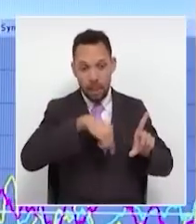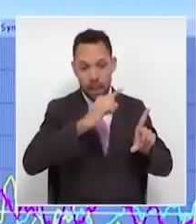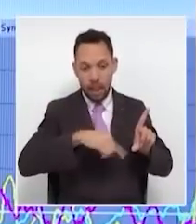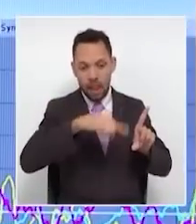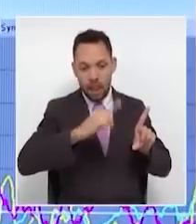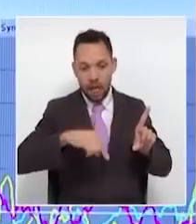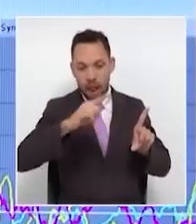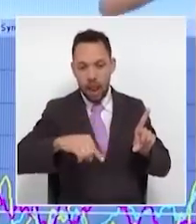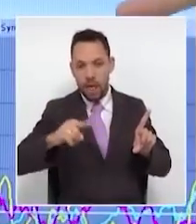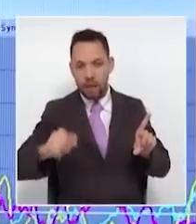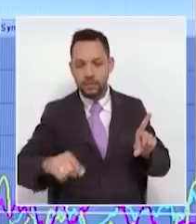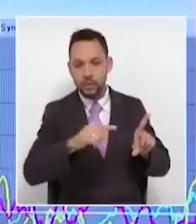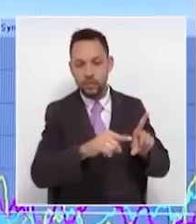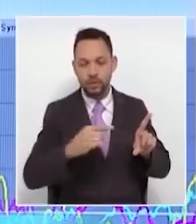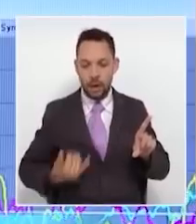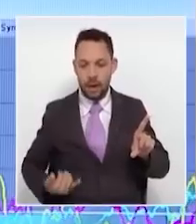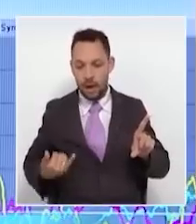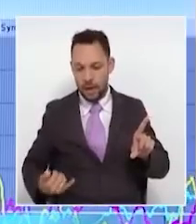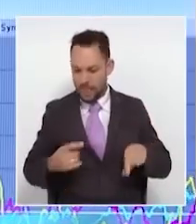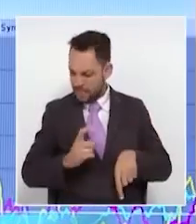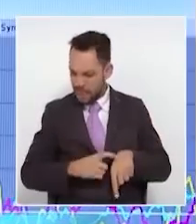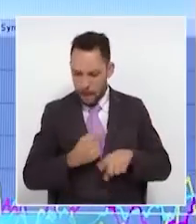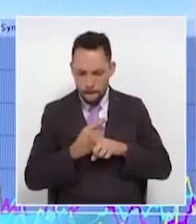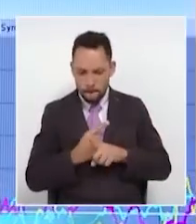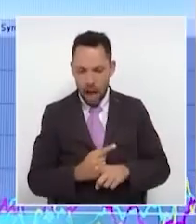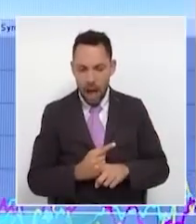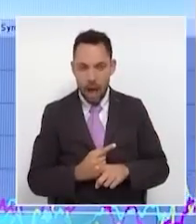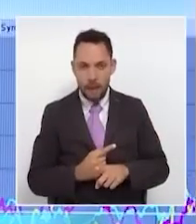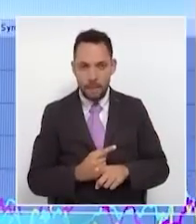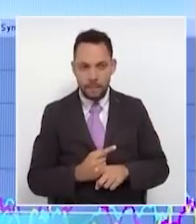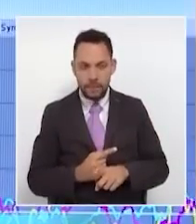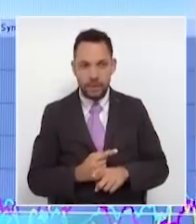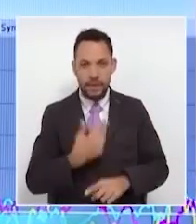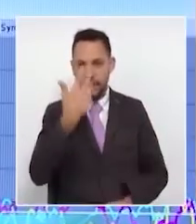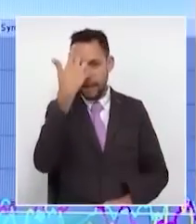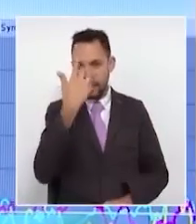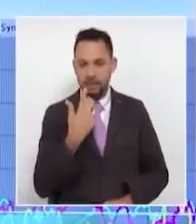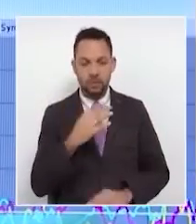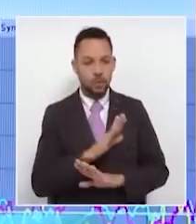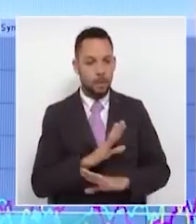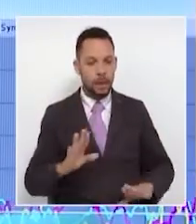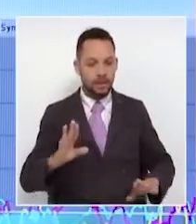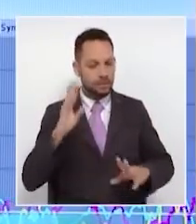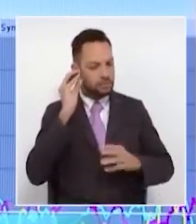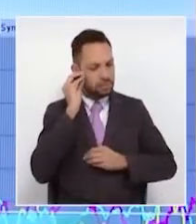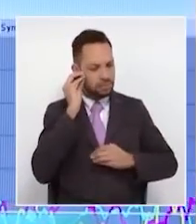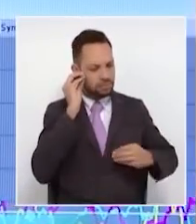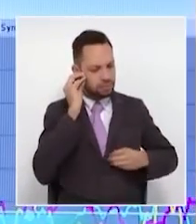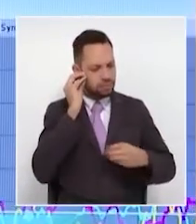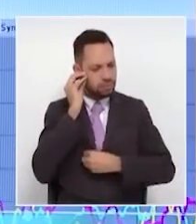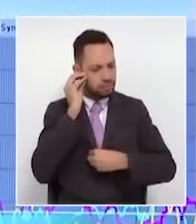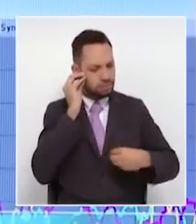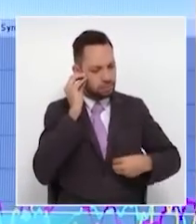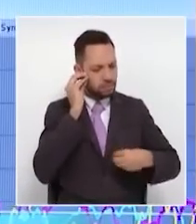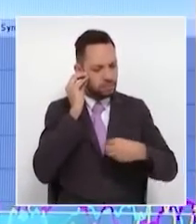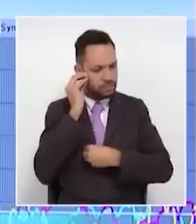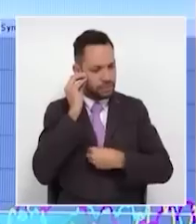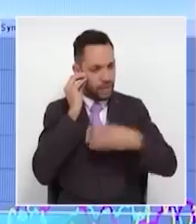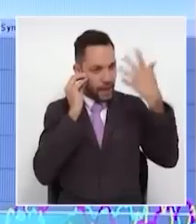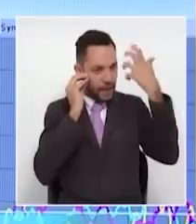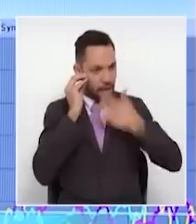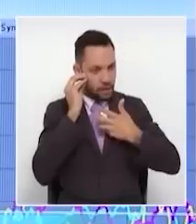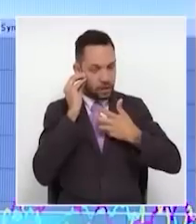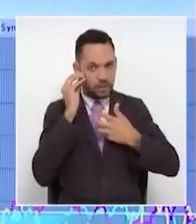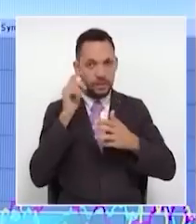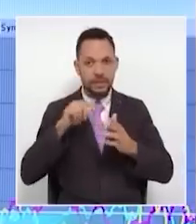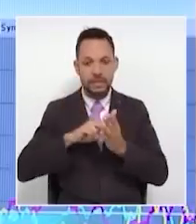esto en ese momento es simplemente el examen diagnóstico para iniciar la evaluación completa se